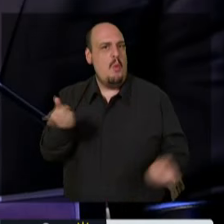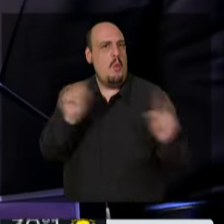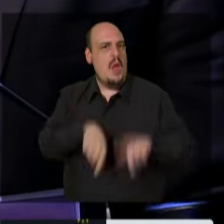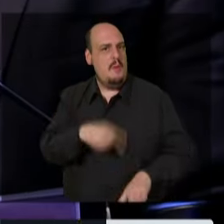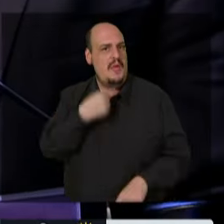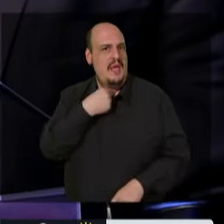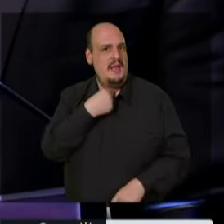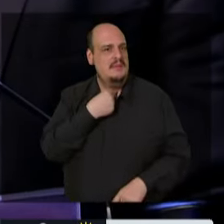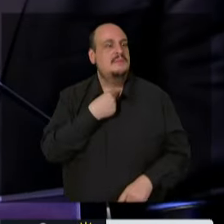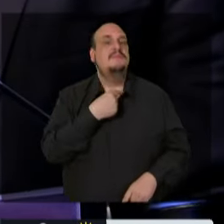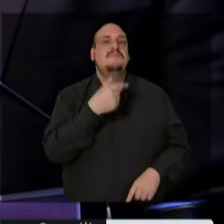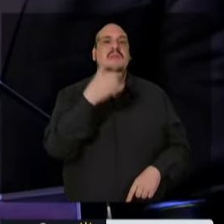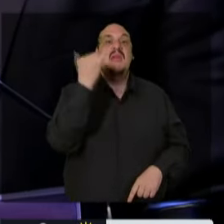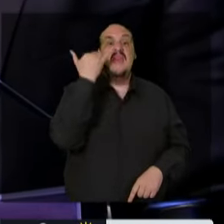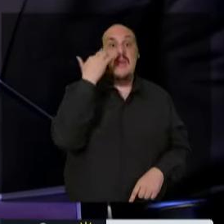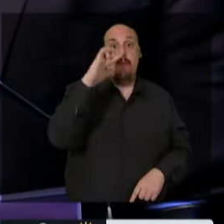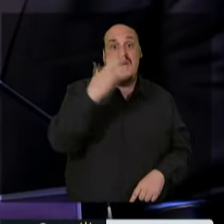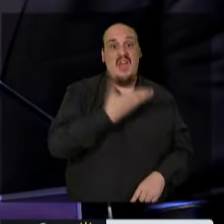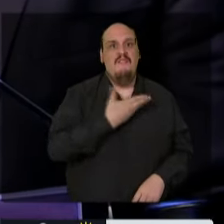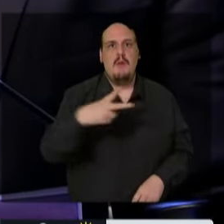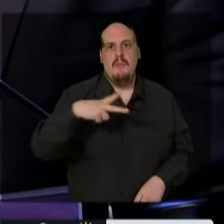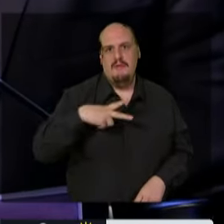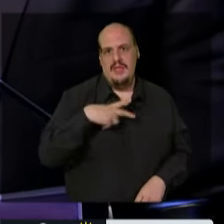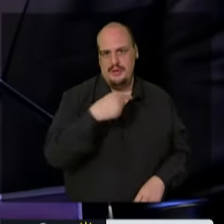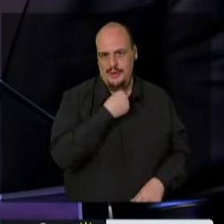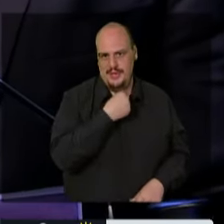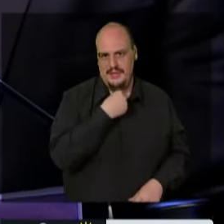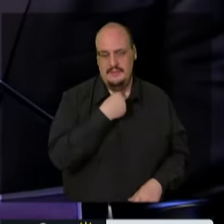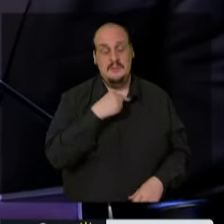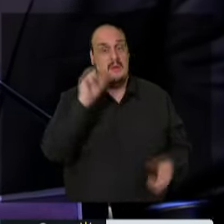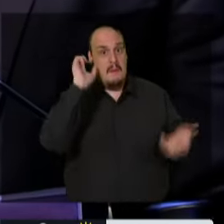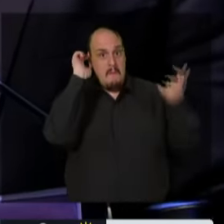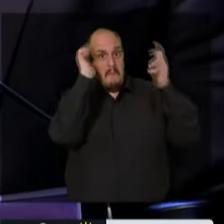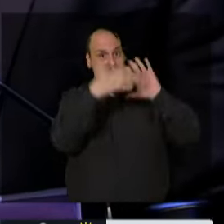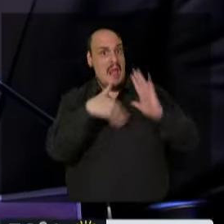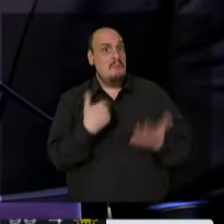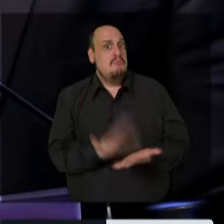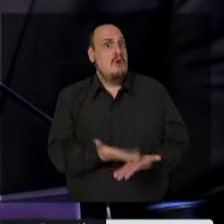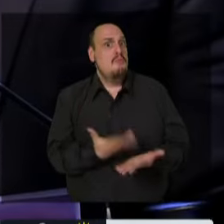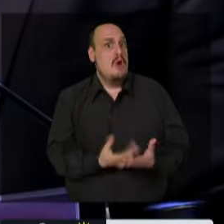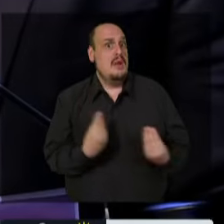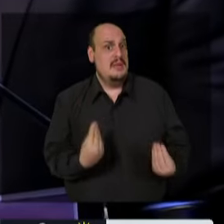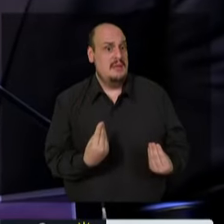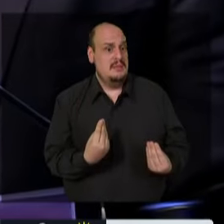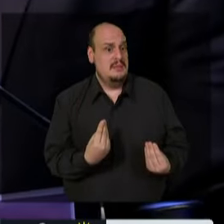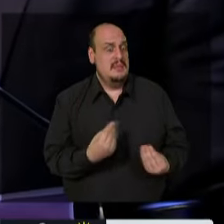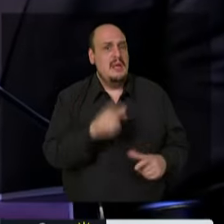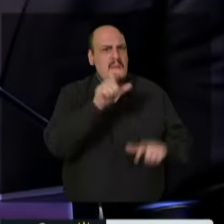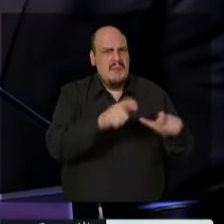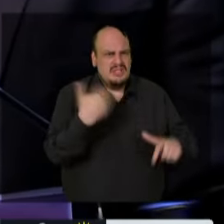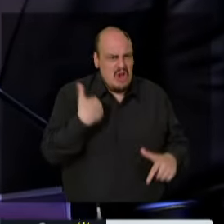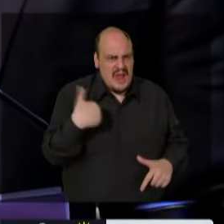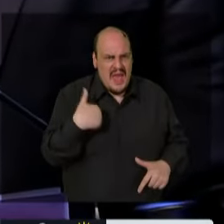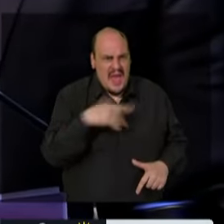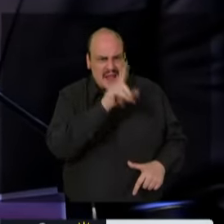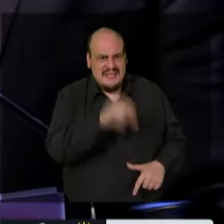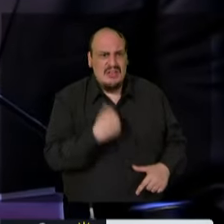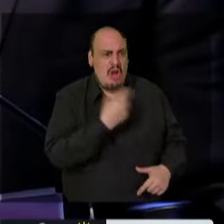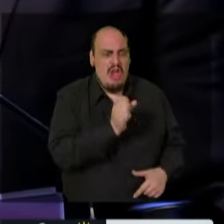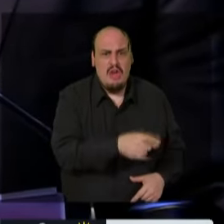la privatización de YPF. Milei plantea que de alguna manera cada hijo de argentinos y argentinas pague